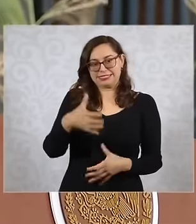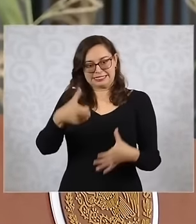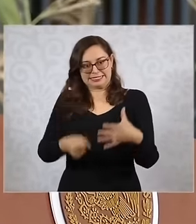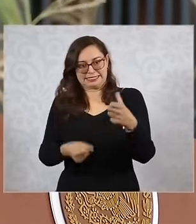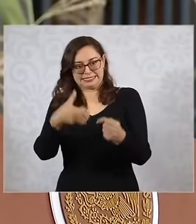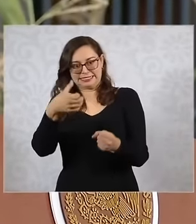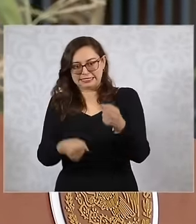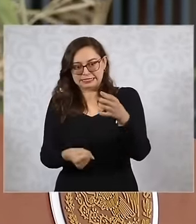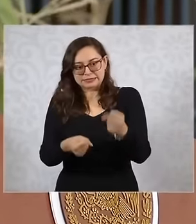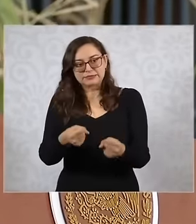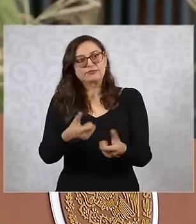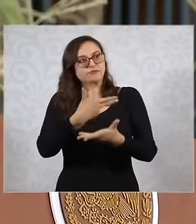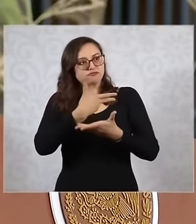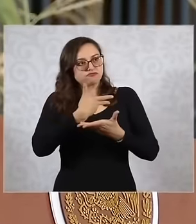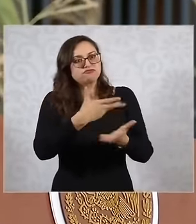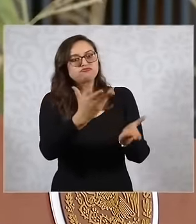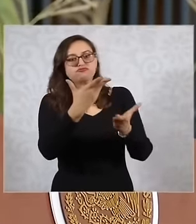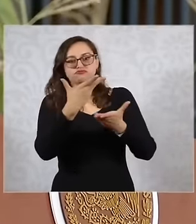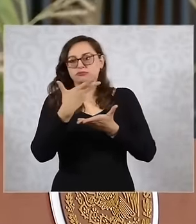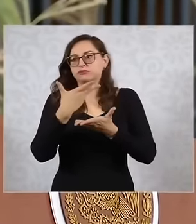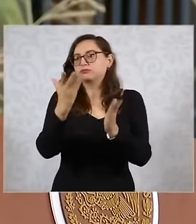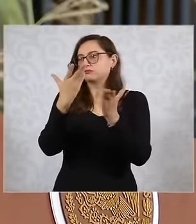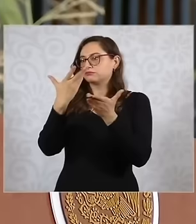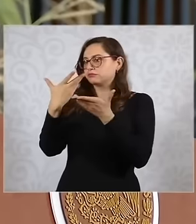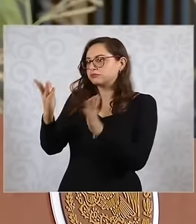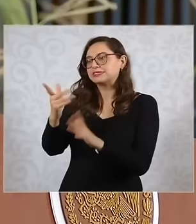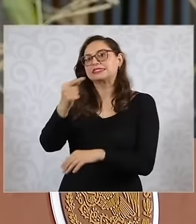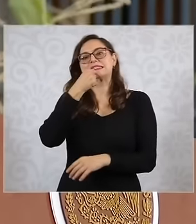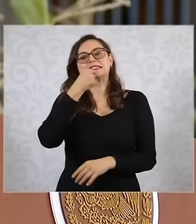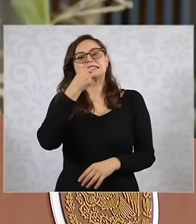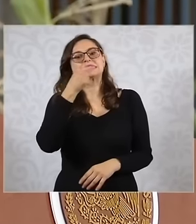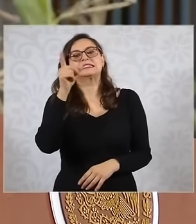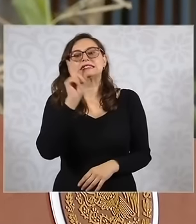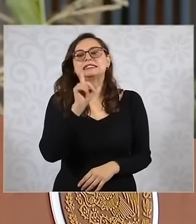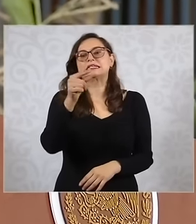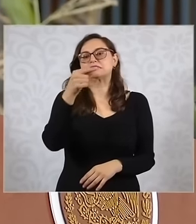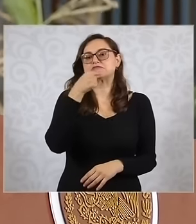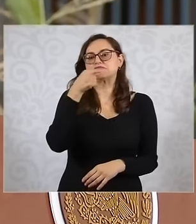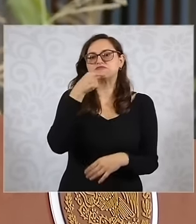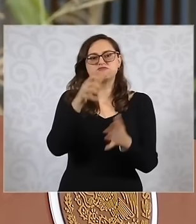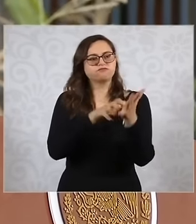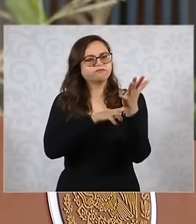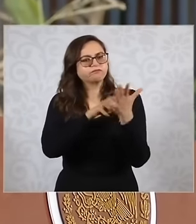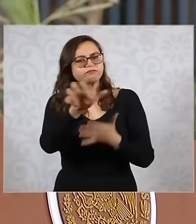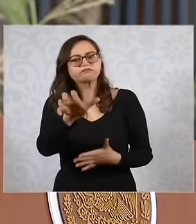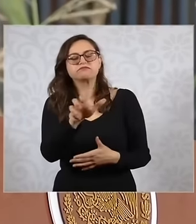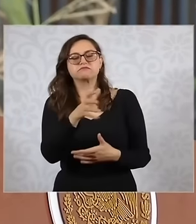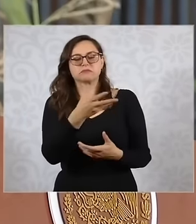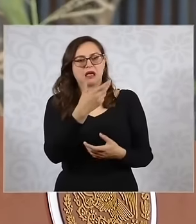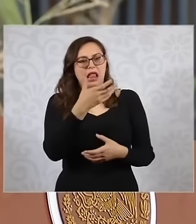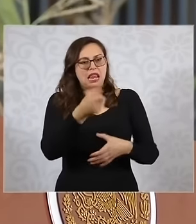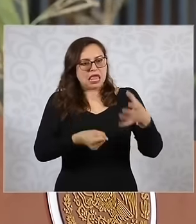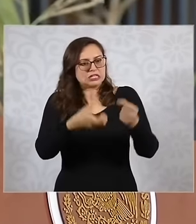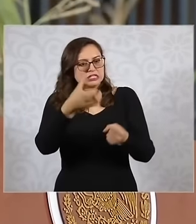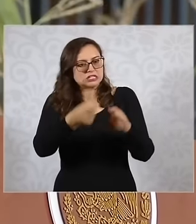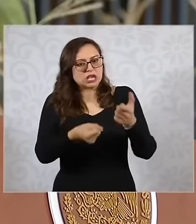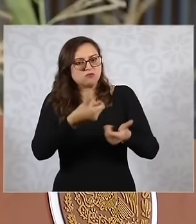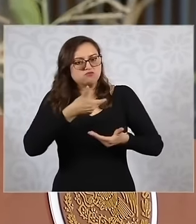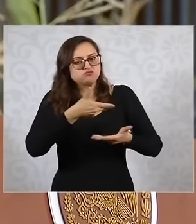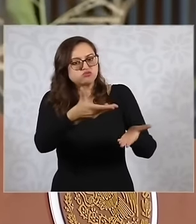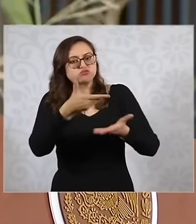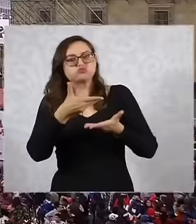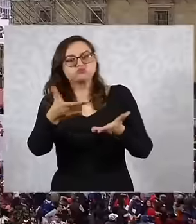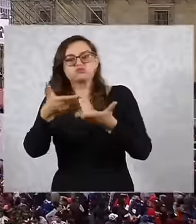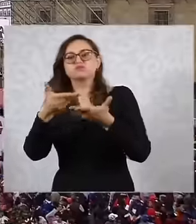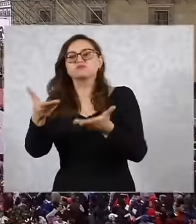y provee de leche a millones de niñas y niños en todo el país, abriremos una